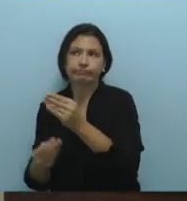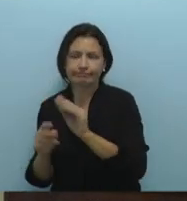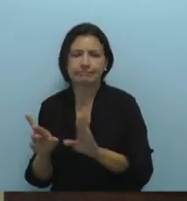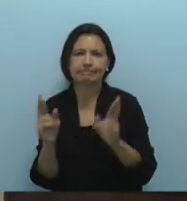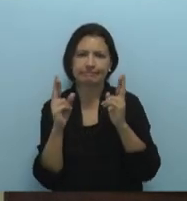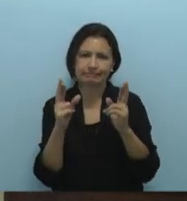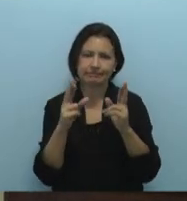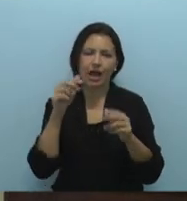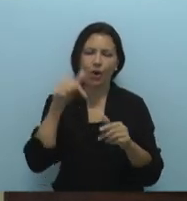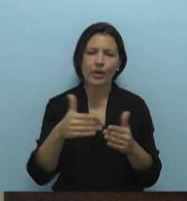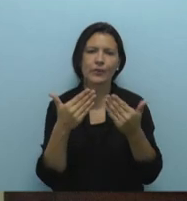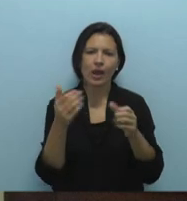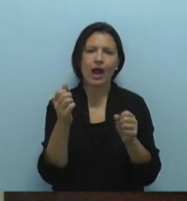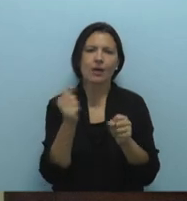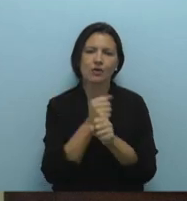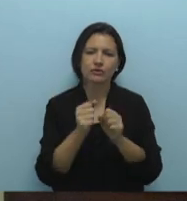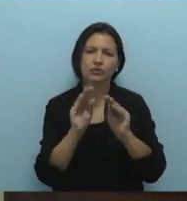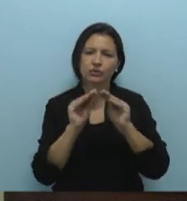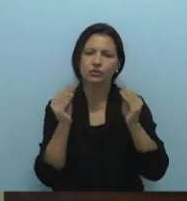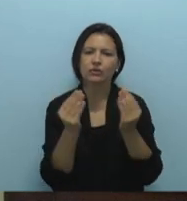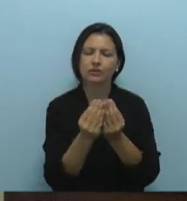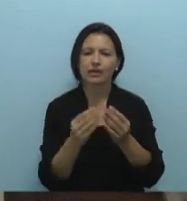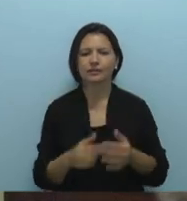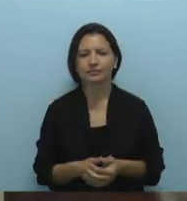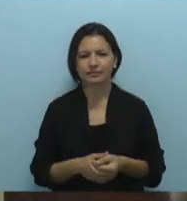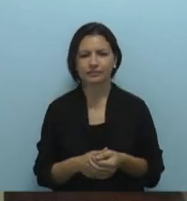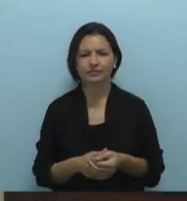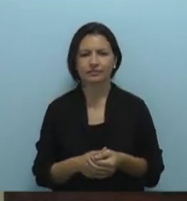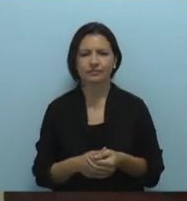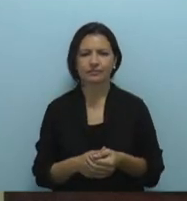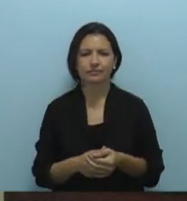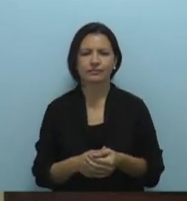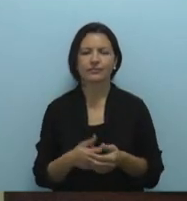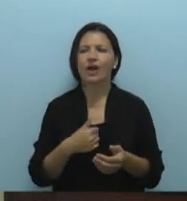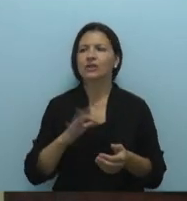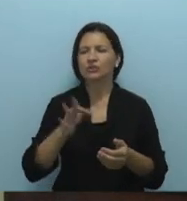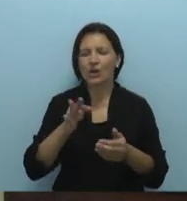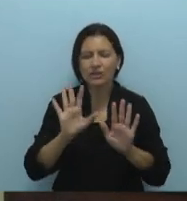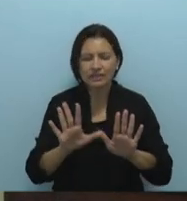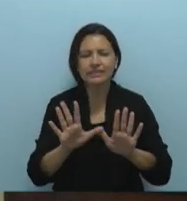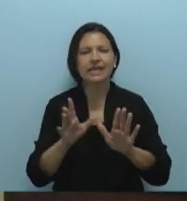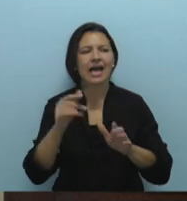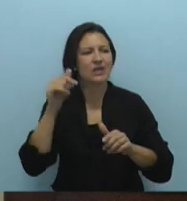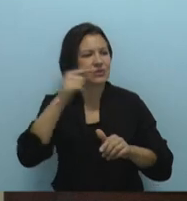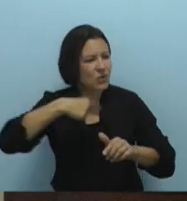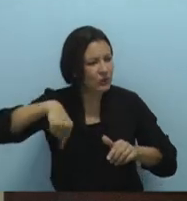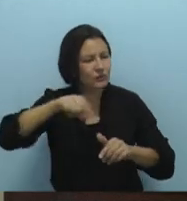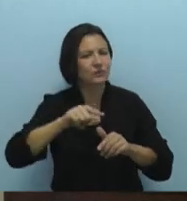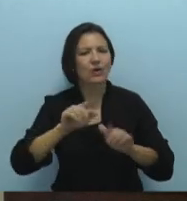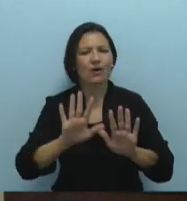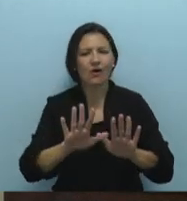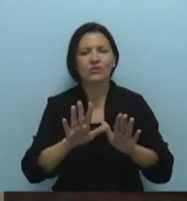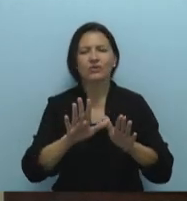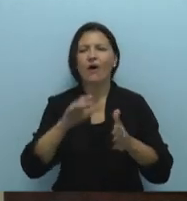logremos de nuevo la sanción. Y además sé que esta Cámara está en proceso de ser certificada por la Federación Argentina de Cardiología como